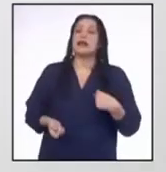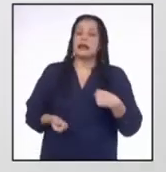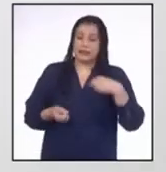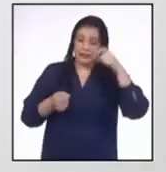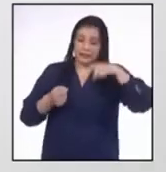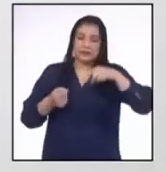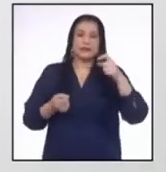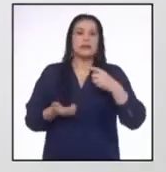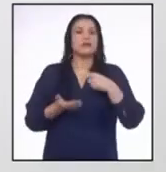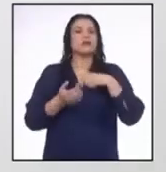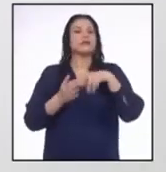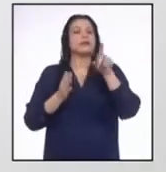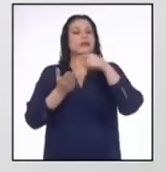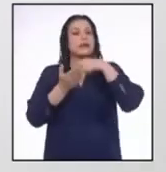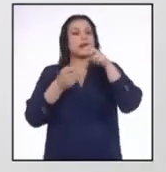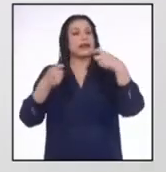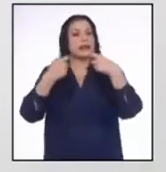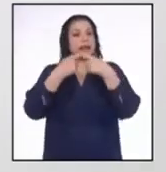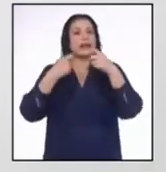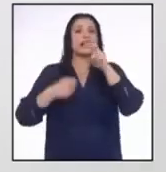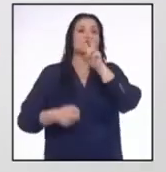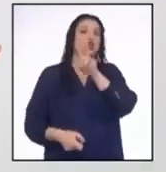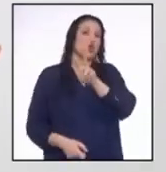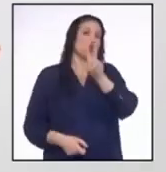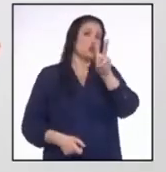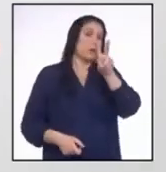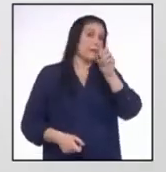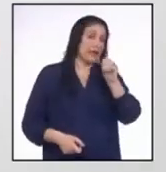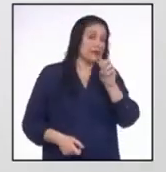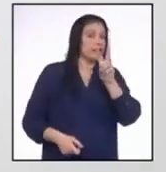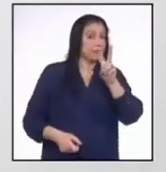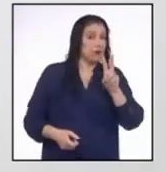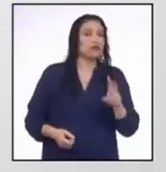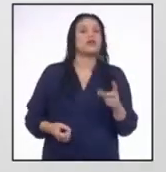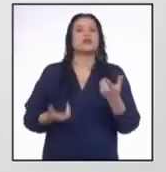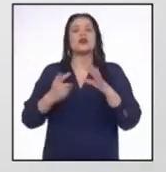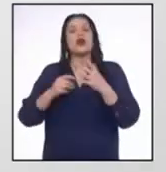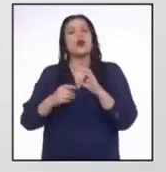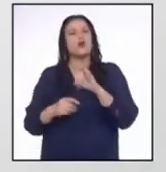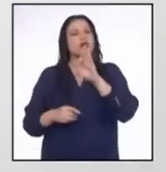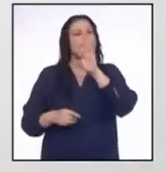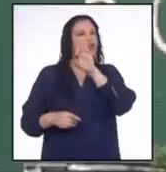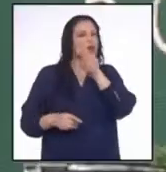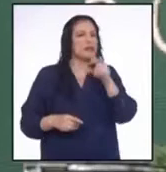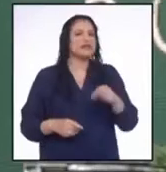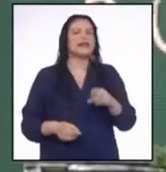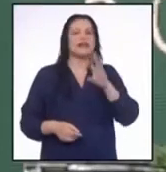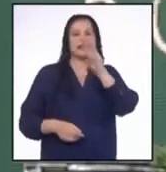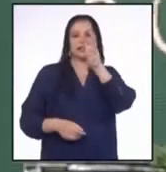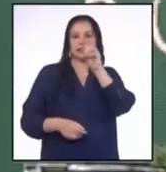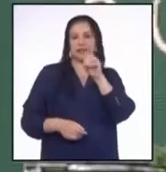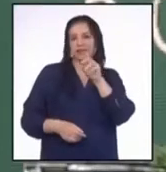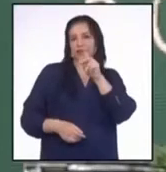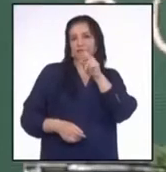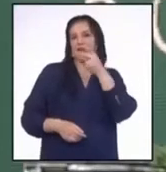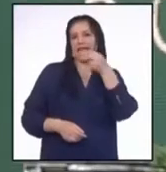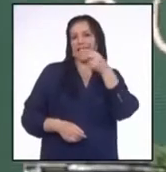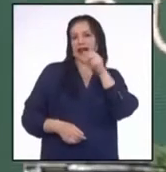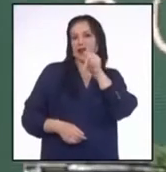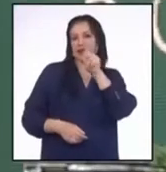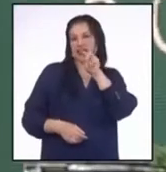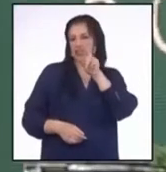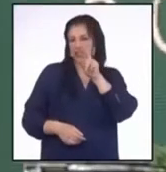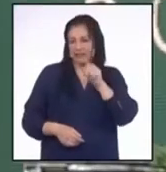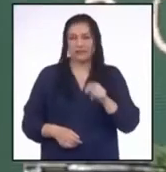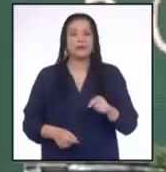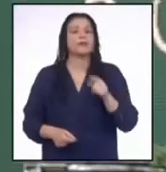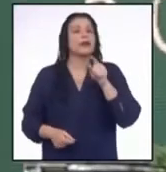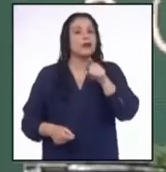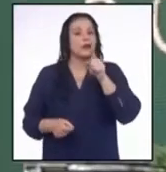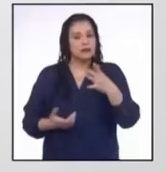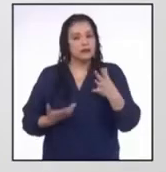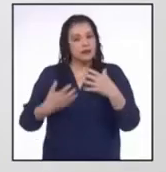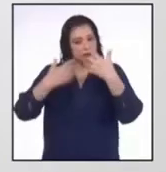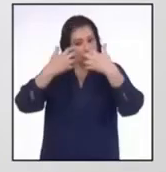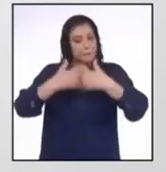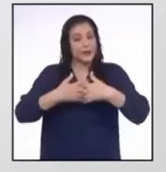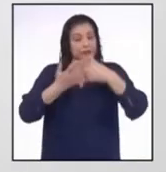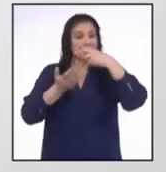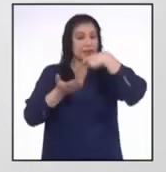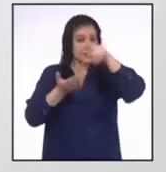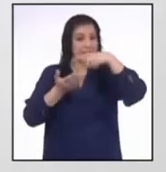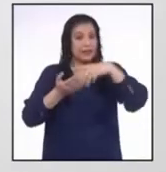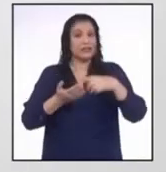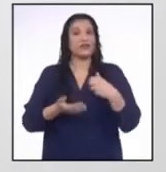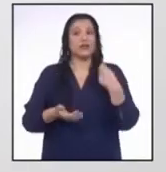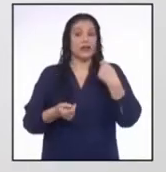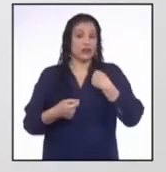llegar a 220 voltios con una frecuencia de 60 Hz. Las empresas distribuidoras son las que nos cobran, ¿no?